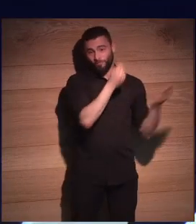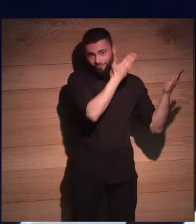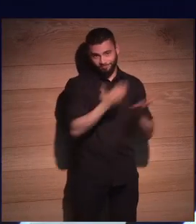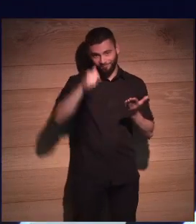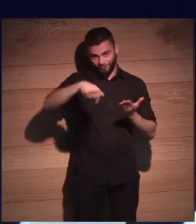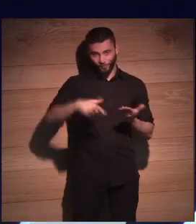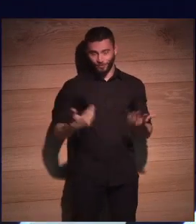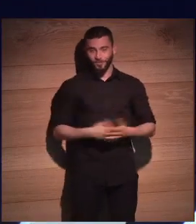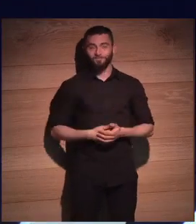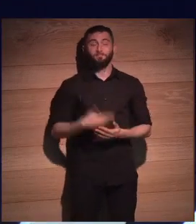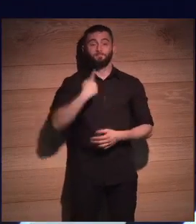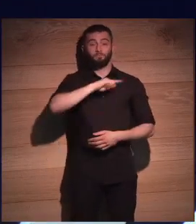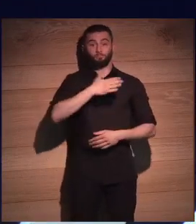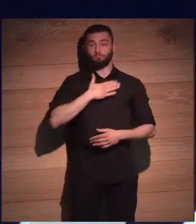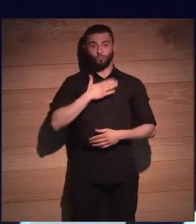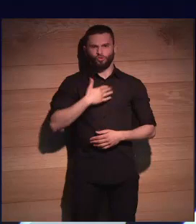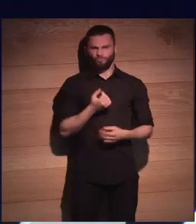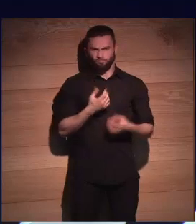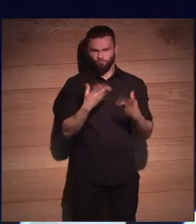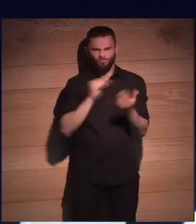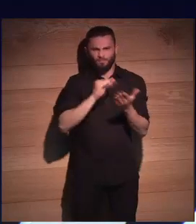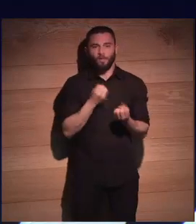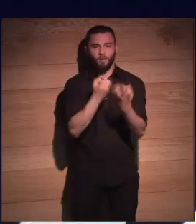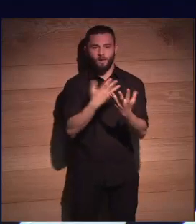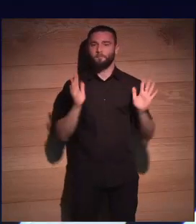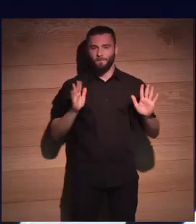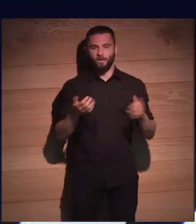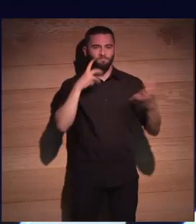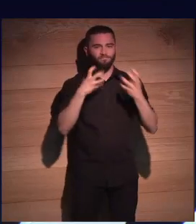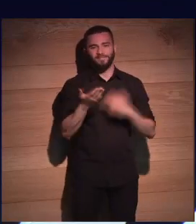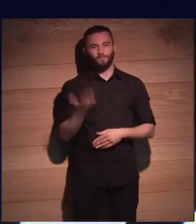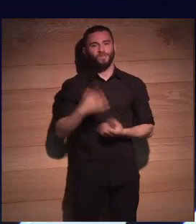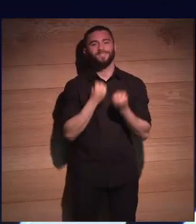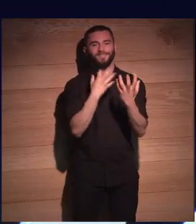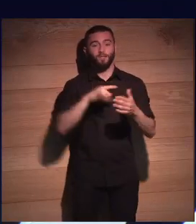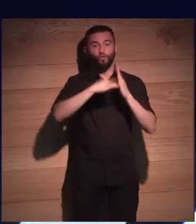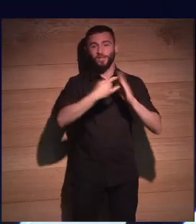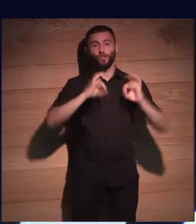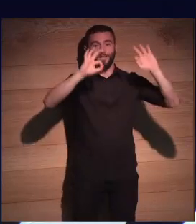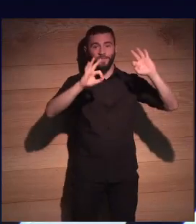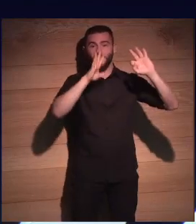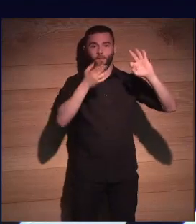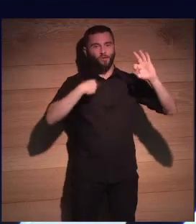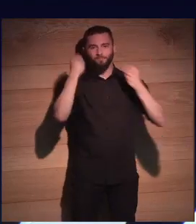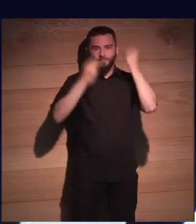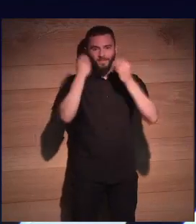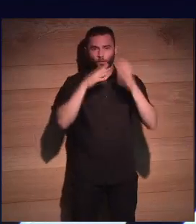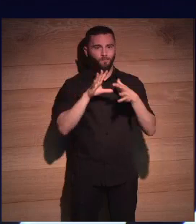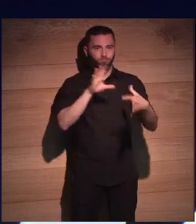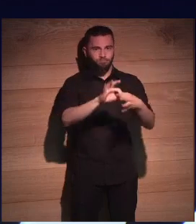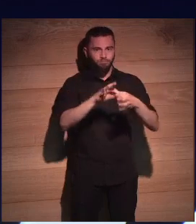hoy aquí. Para nosotros, bueno, lo he contado ya muchas veces, pero creo que es importante remarcarlo. Para nosotros es un proyecto muy especial porque creemos que está muy